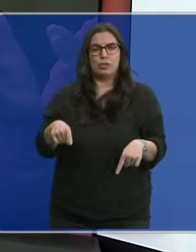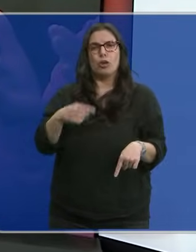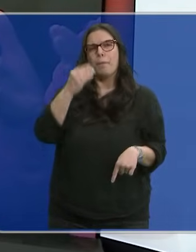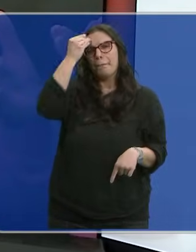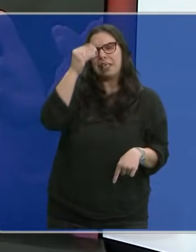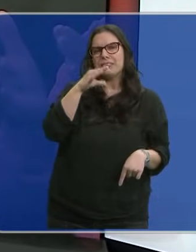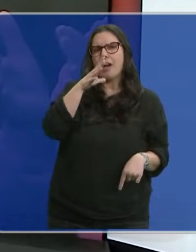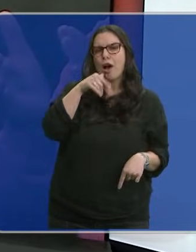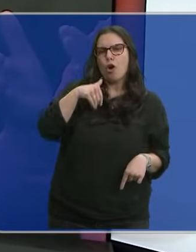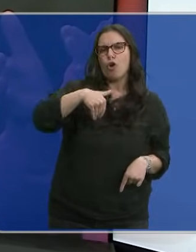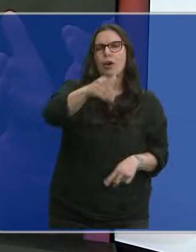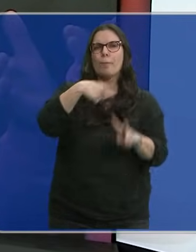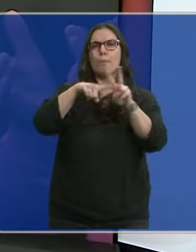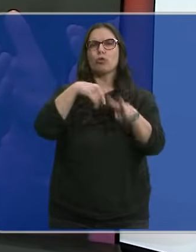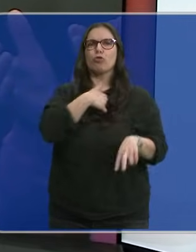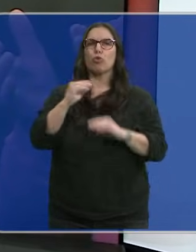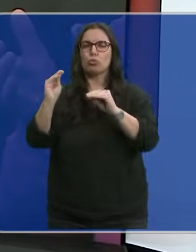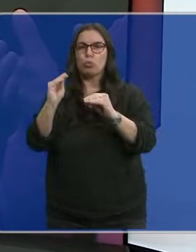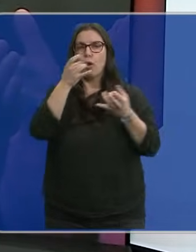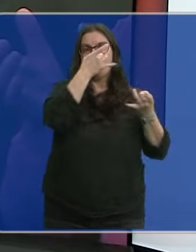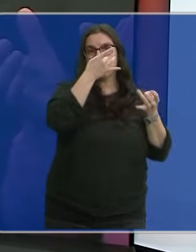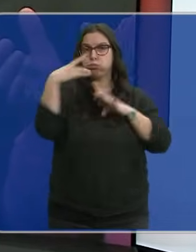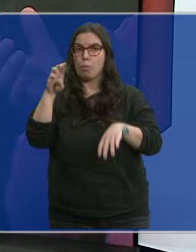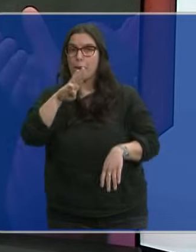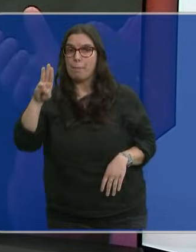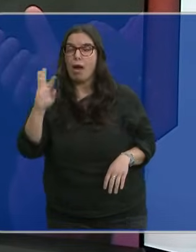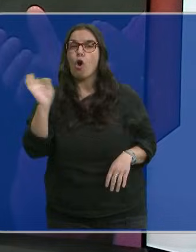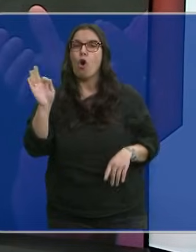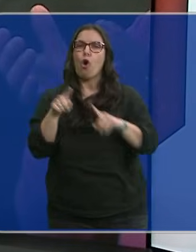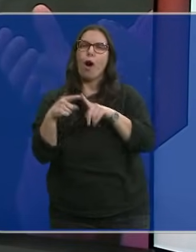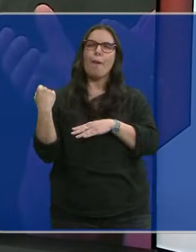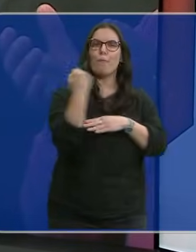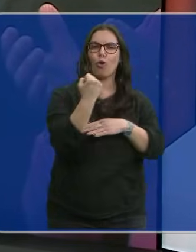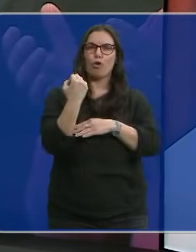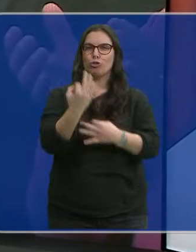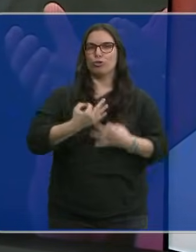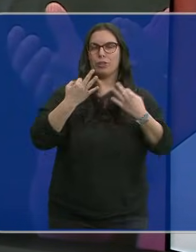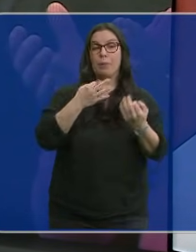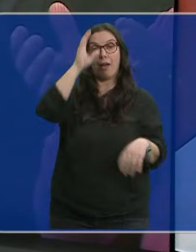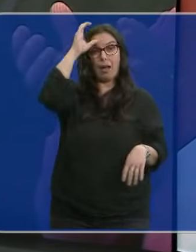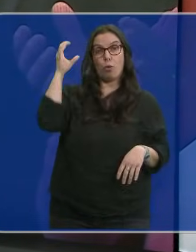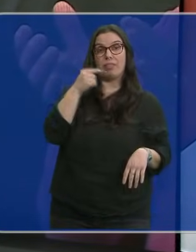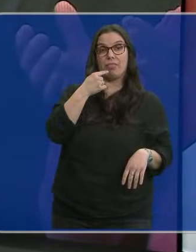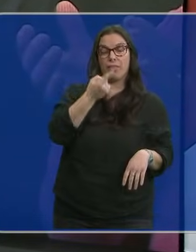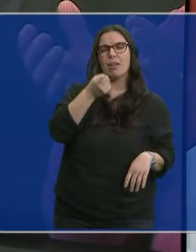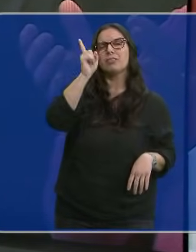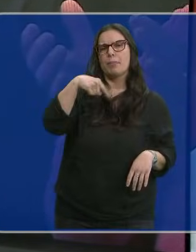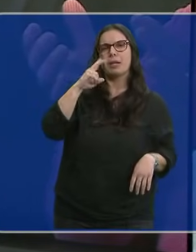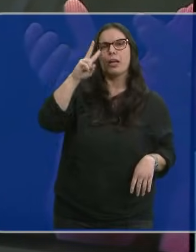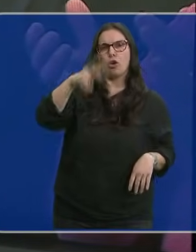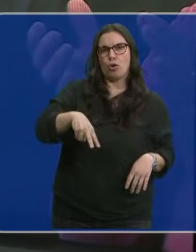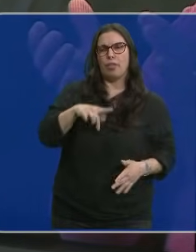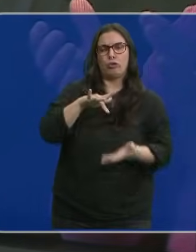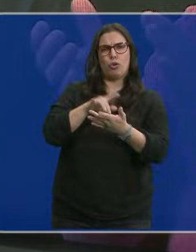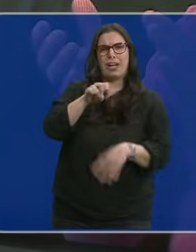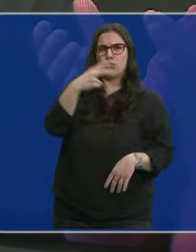pregunta qué papel va a asumir Vox, el de sustituto del PP o si quiere ser su muleta. Esto ha dicho Carlos Martínez, que también ha reconocido que